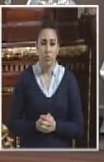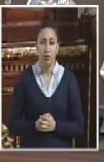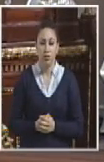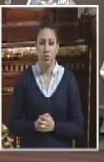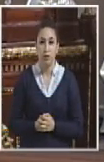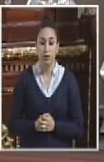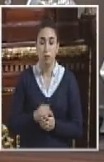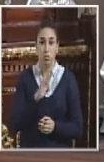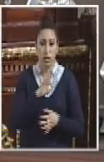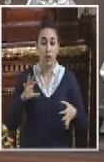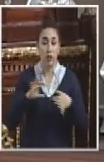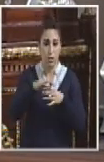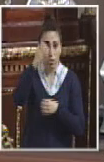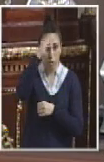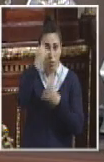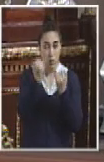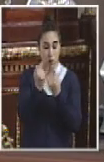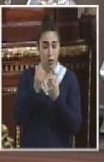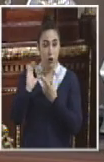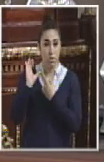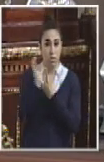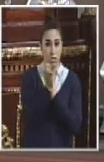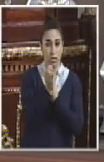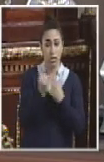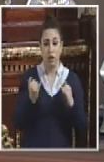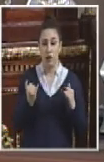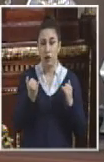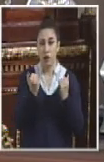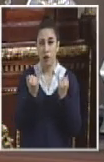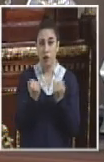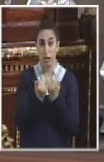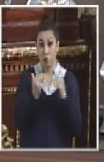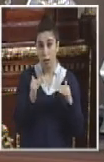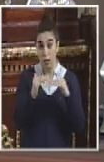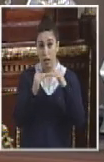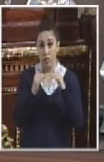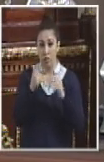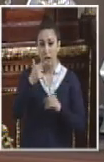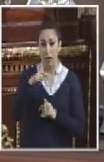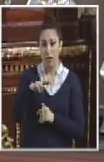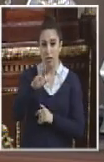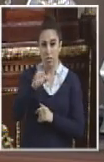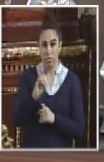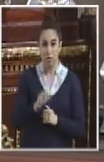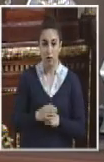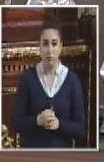con opinión de la Comisión de Igualdad de Género.